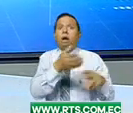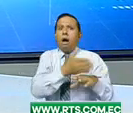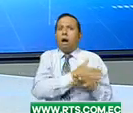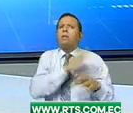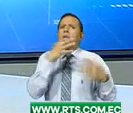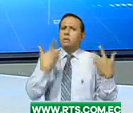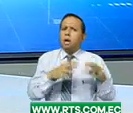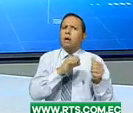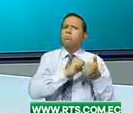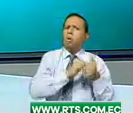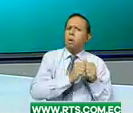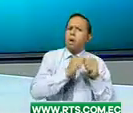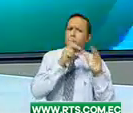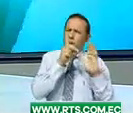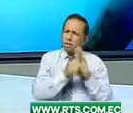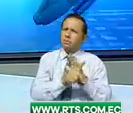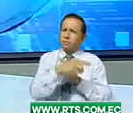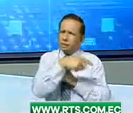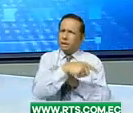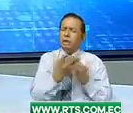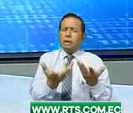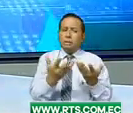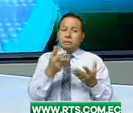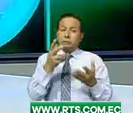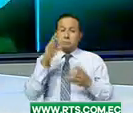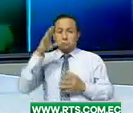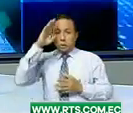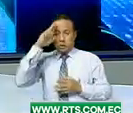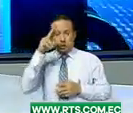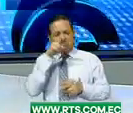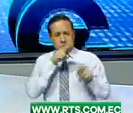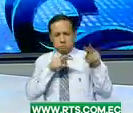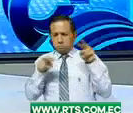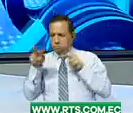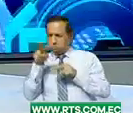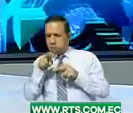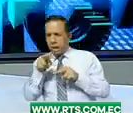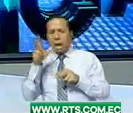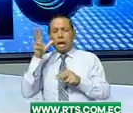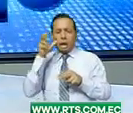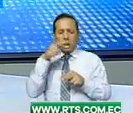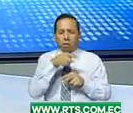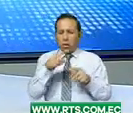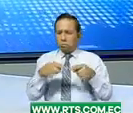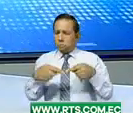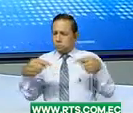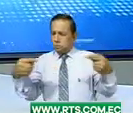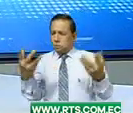Policía Nacional deduce que podría tratarse de un ajuste de cuentas por disputa de territorio.